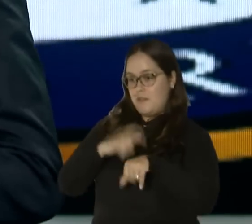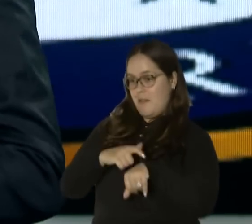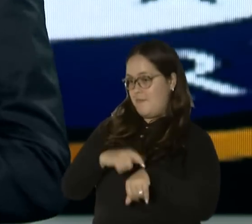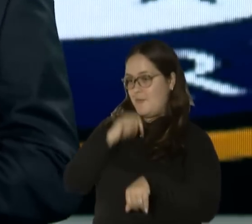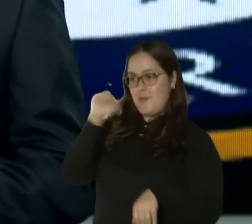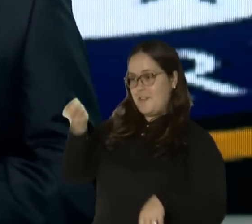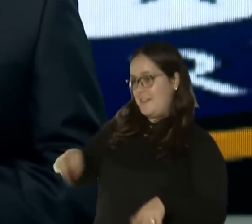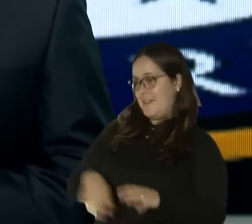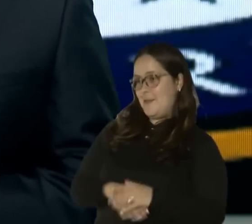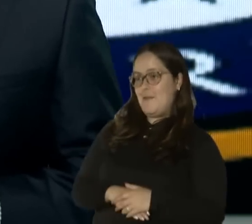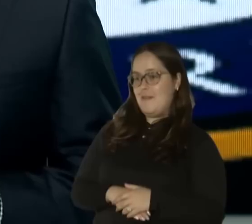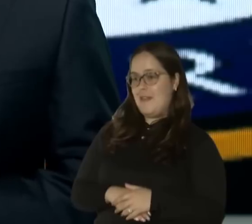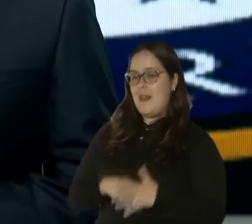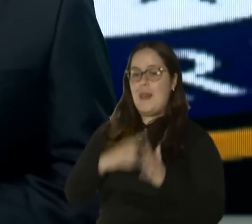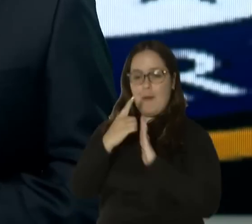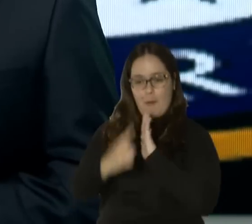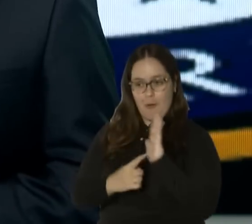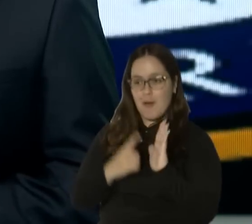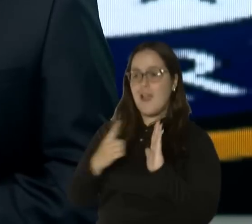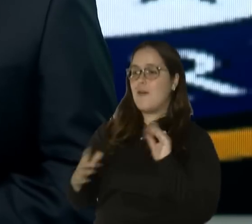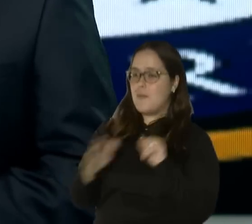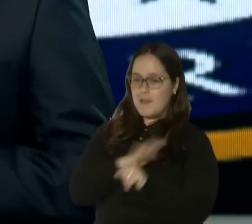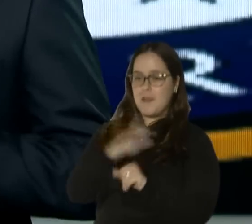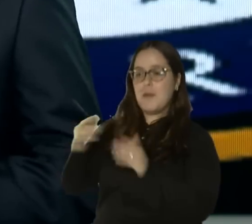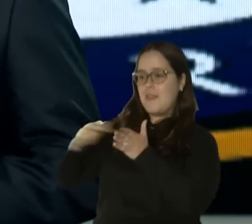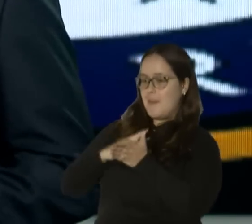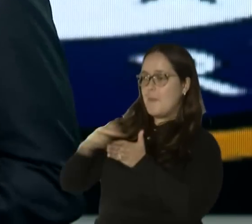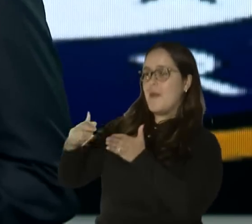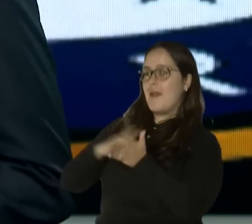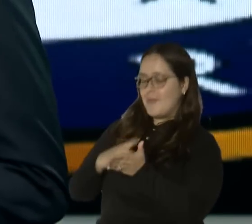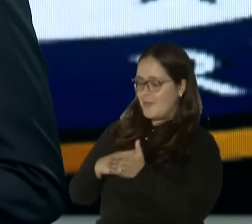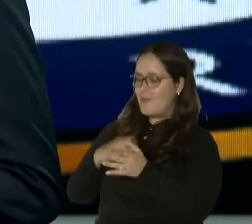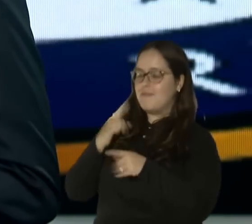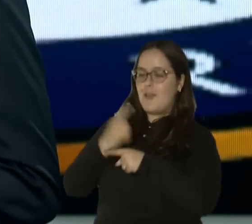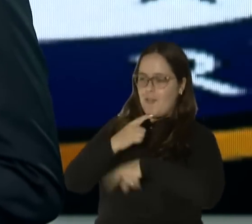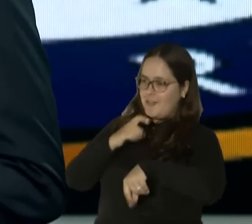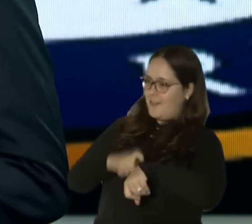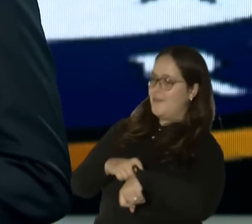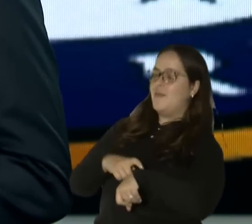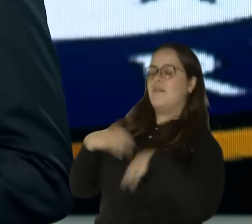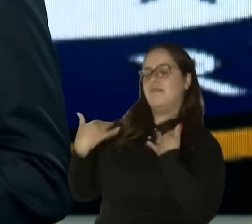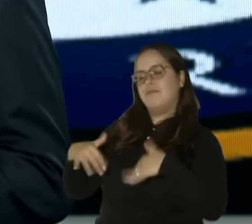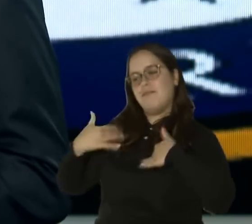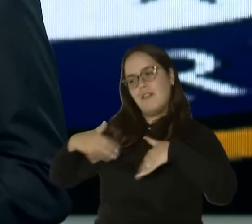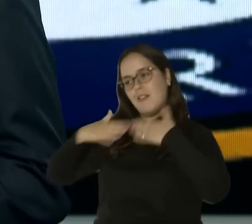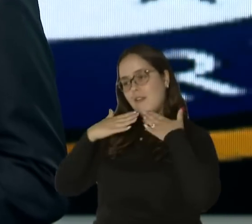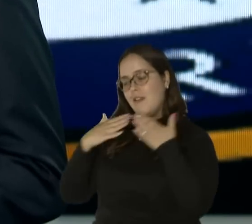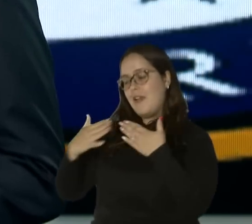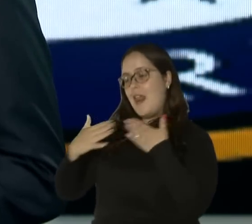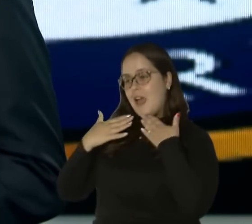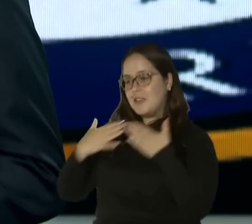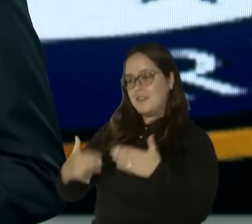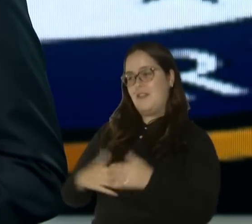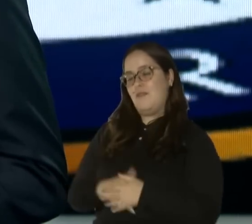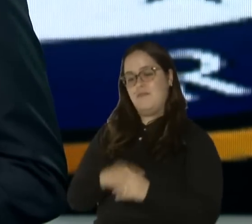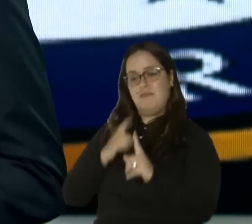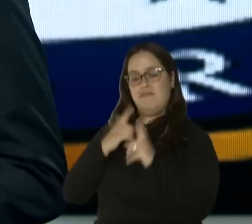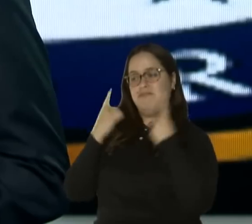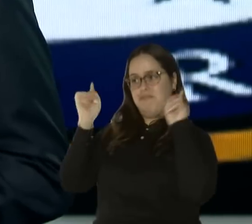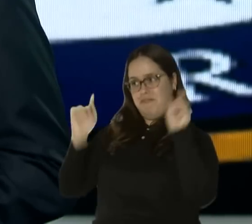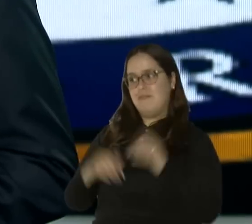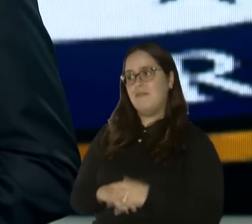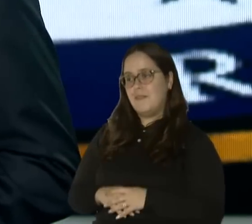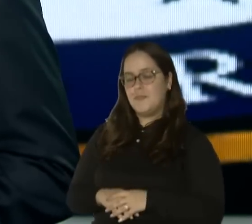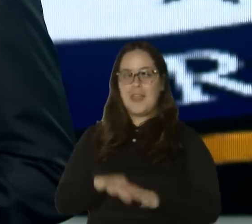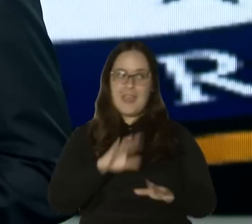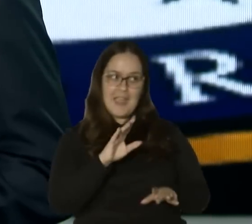Ya las horas se me están pagando a tiempo y agradecido, ¿verdad? Que este logro, y le voy a mencionar también un logro